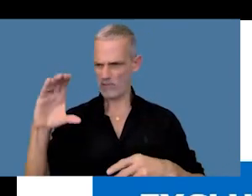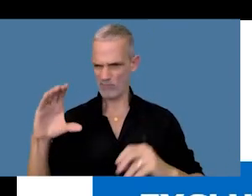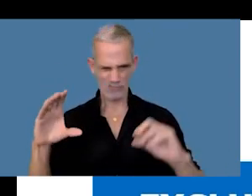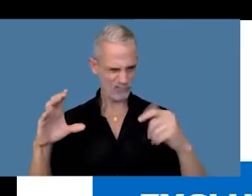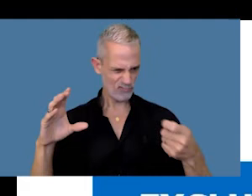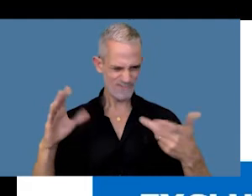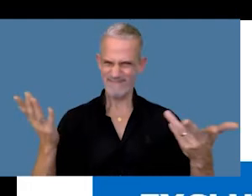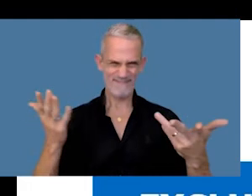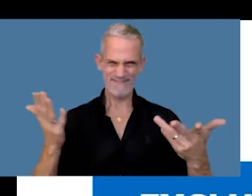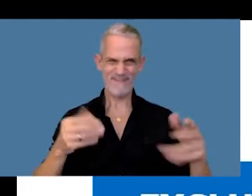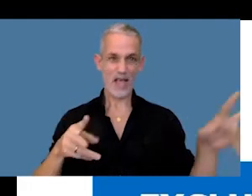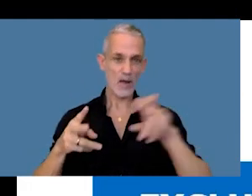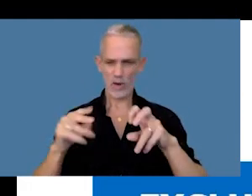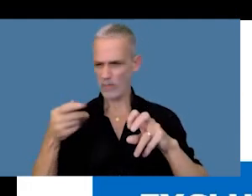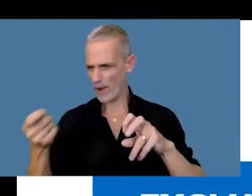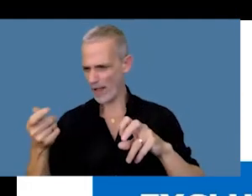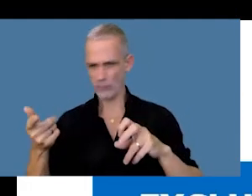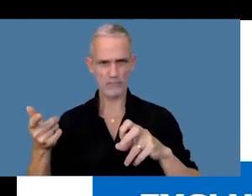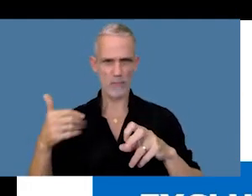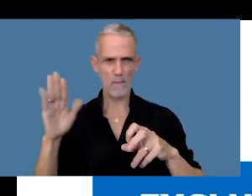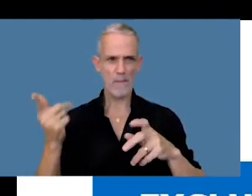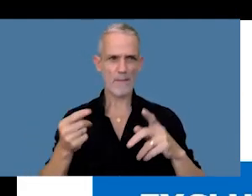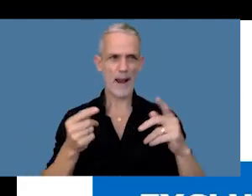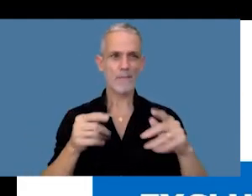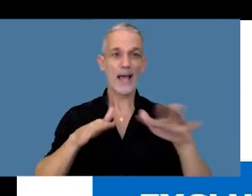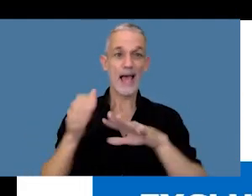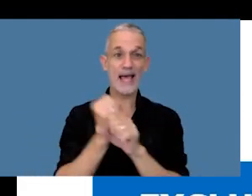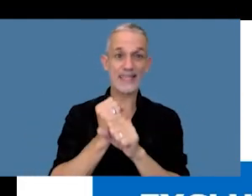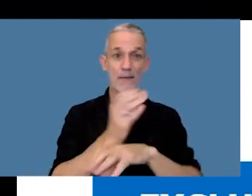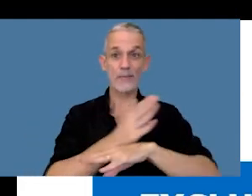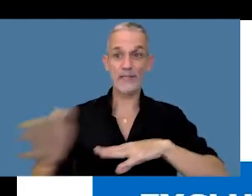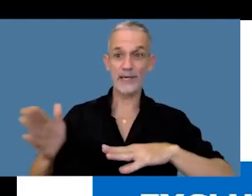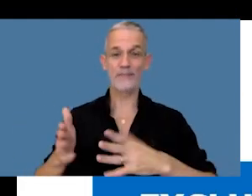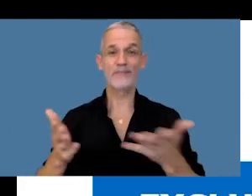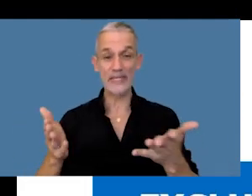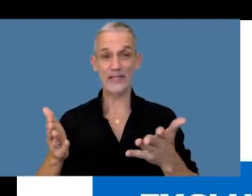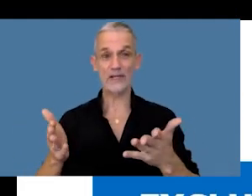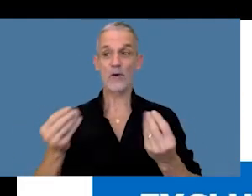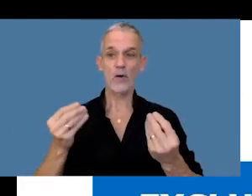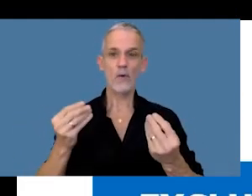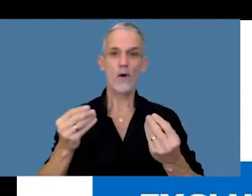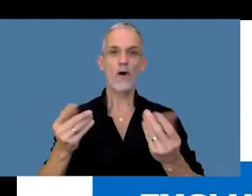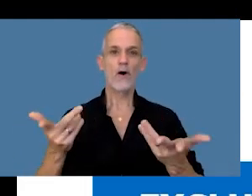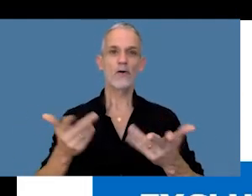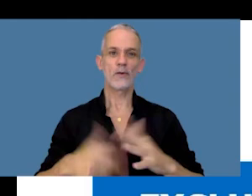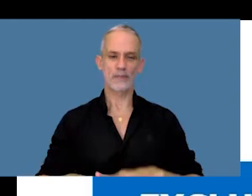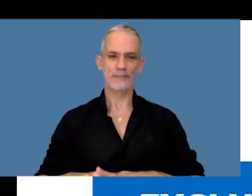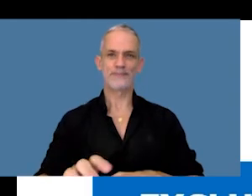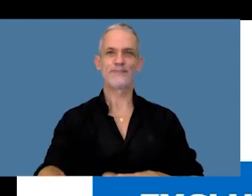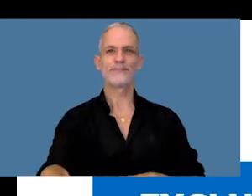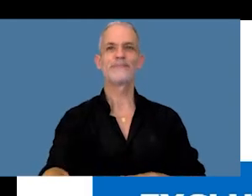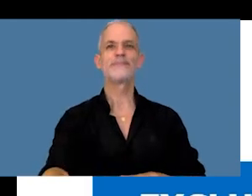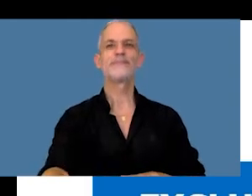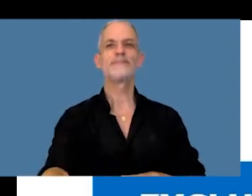una actividad operativa regular y de modo tal que también tender a la subsistencia. En el caso